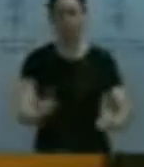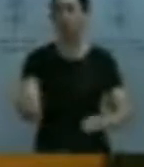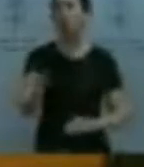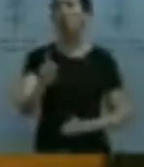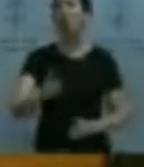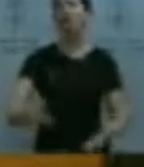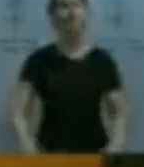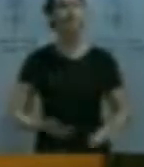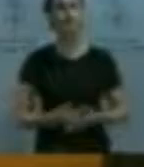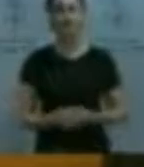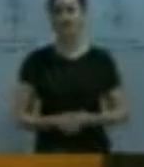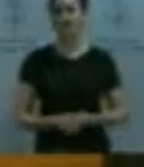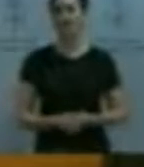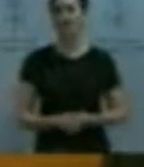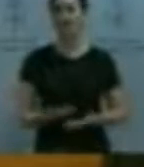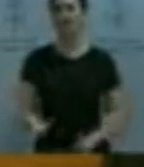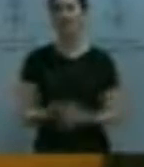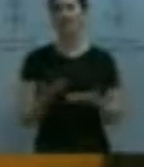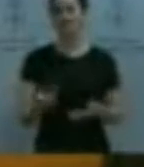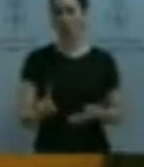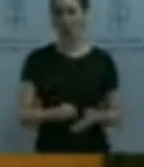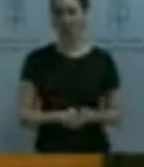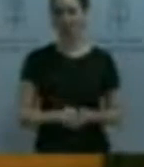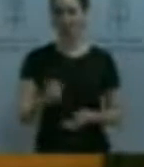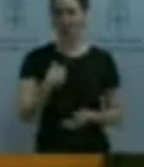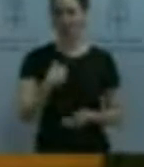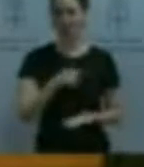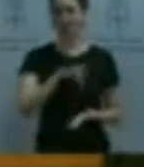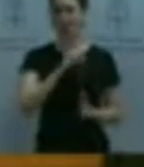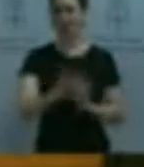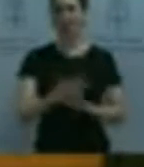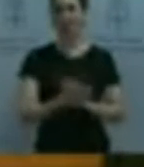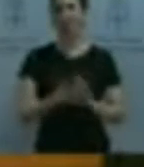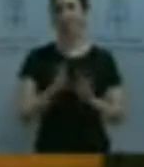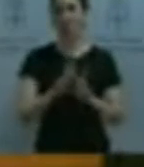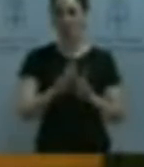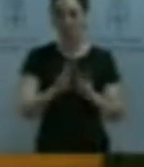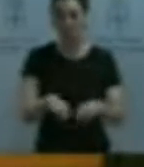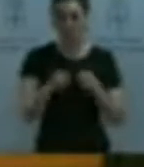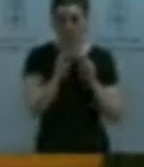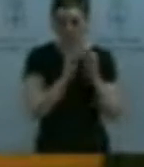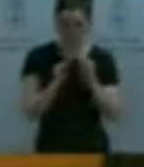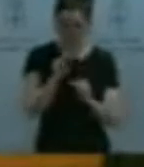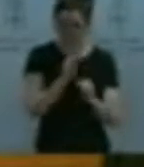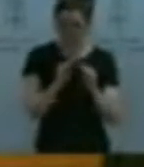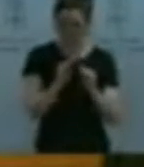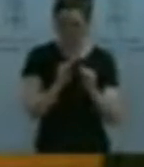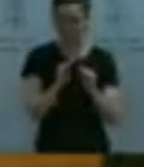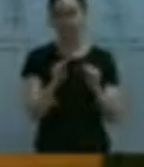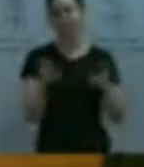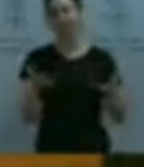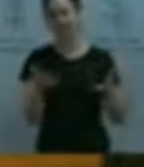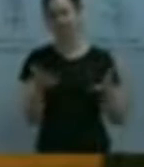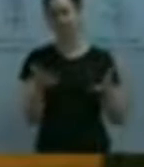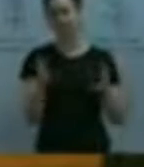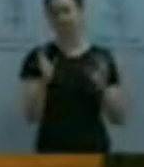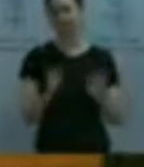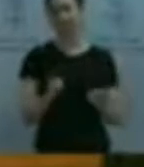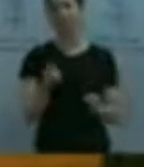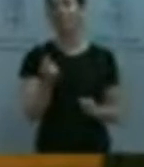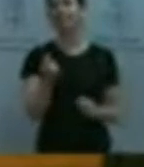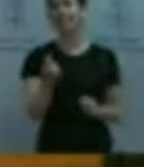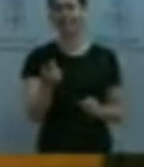claro, cuando hablo también de todas estas modificaciones, señor consejero, yo todavía, por edad, pienso en pesetas. Es que estamos hablando de que